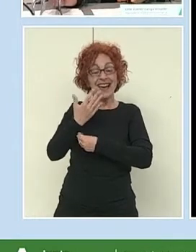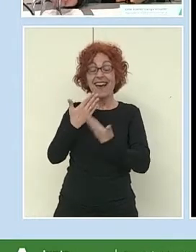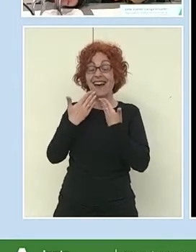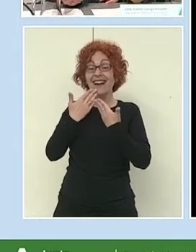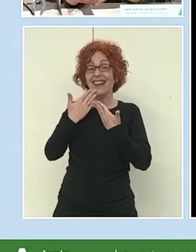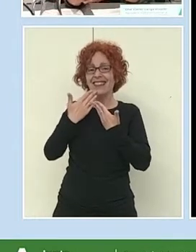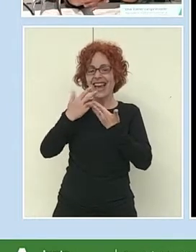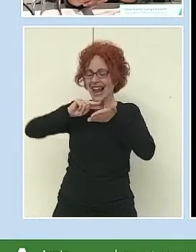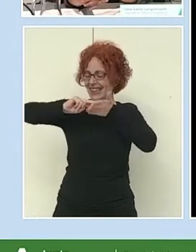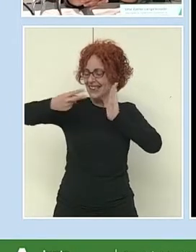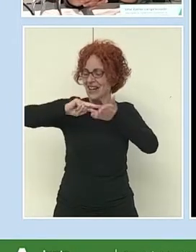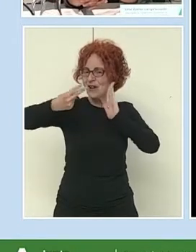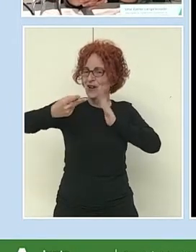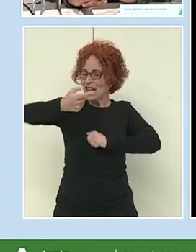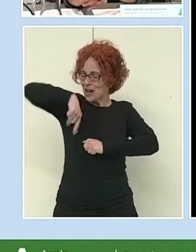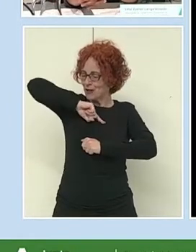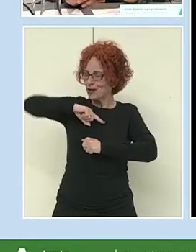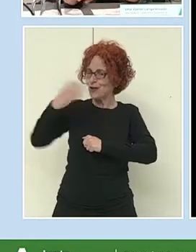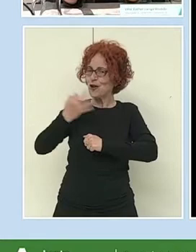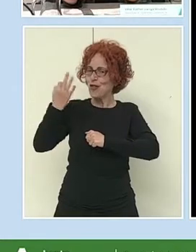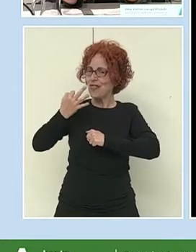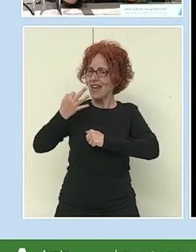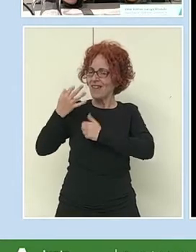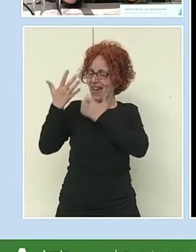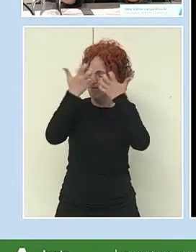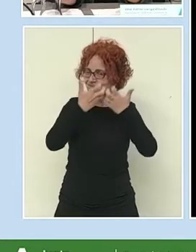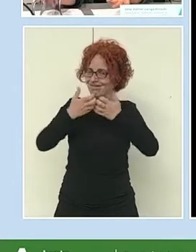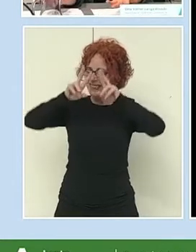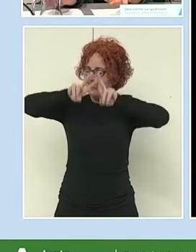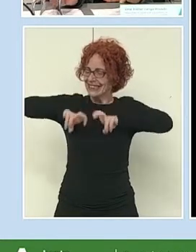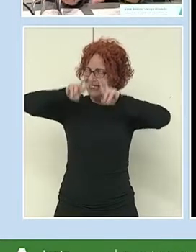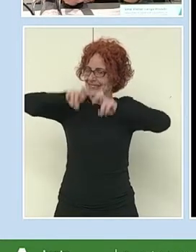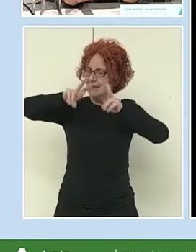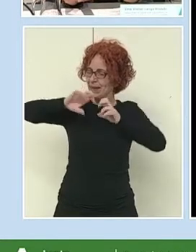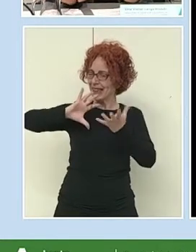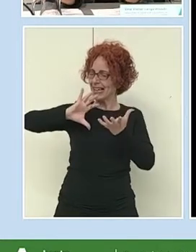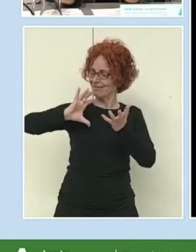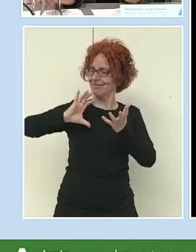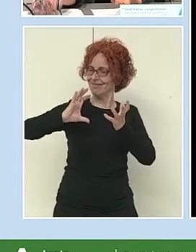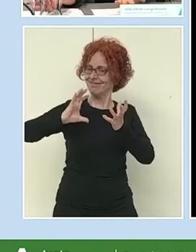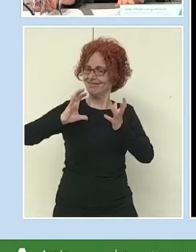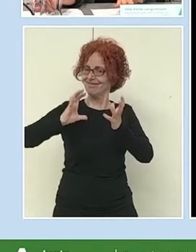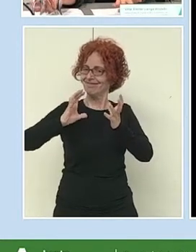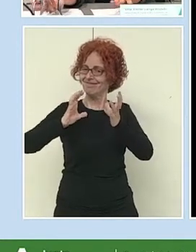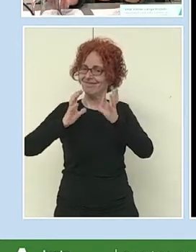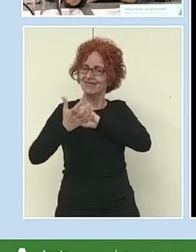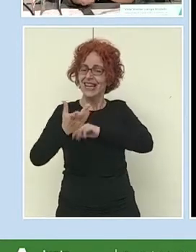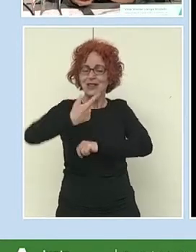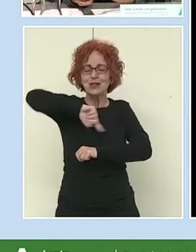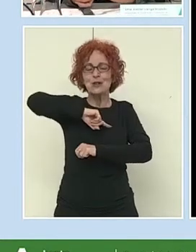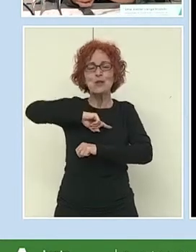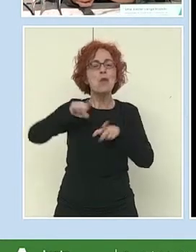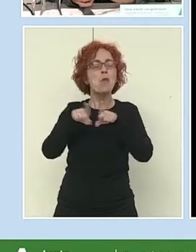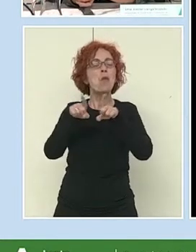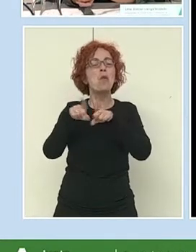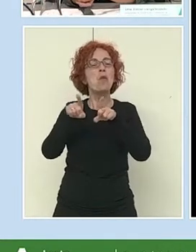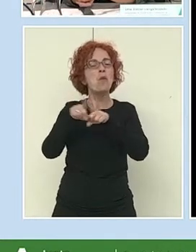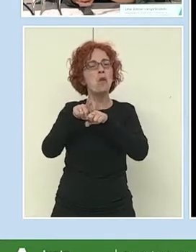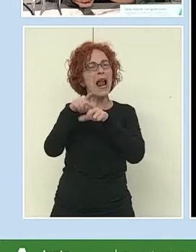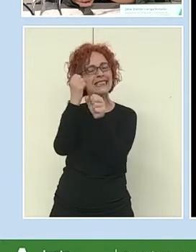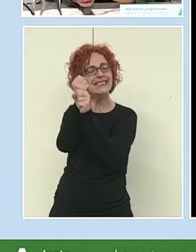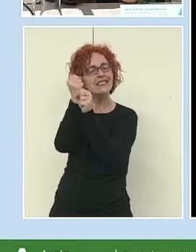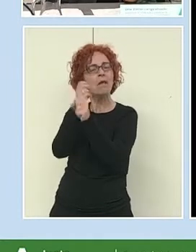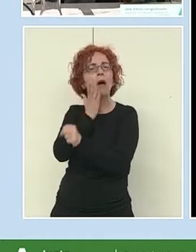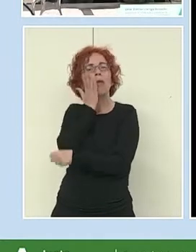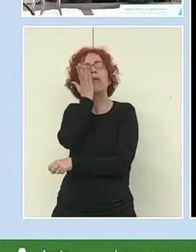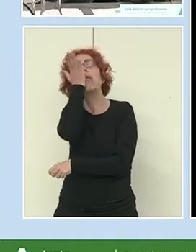con la tecnología. Y nos da la oportunidad de reinventarnos a lo largo de nuestras